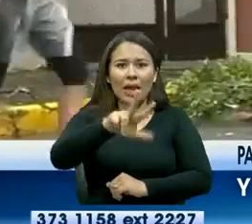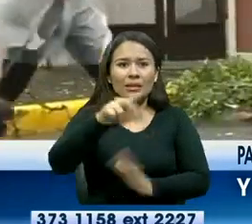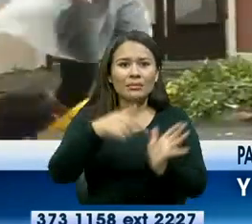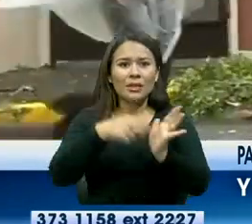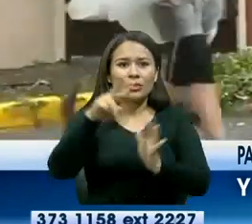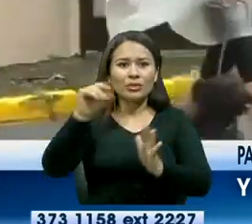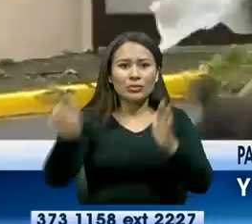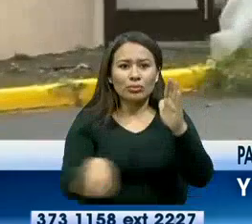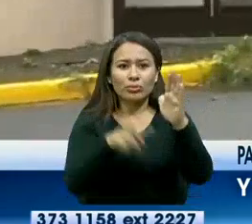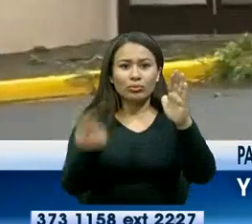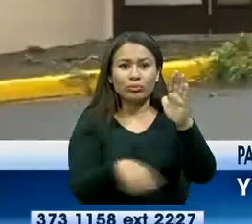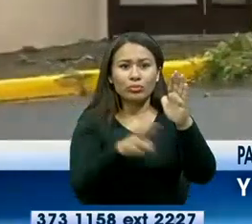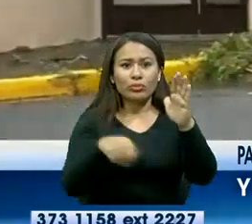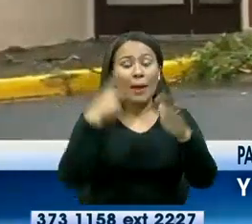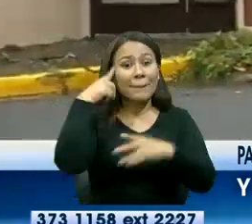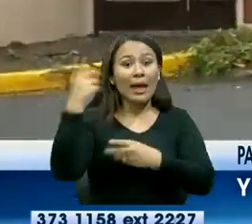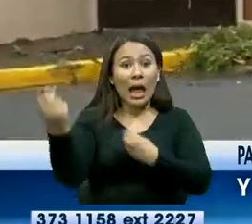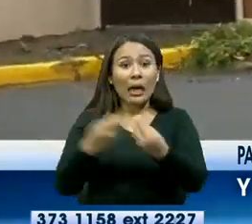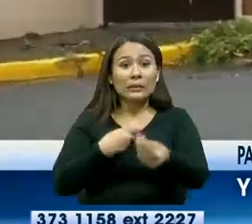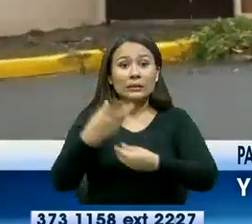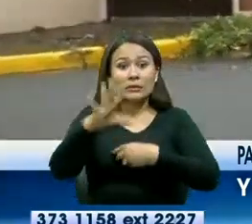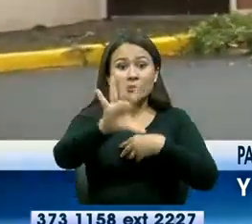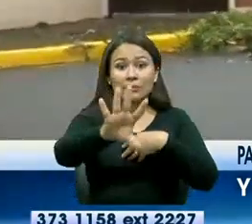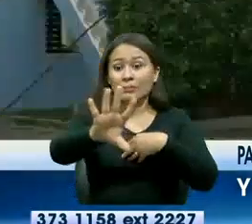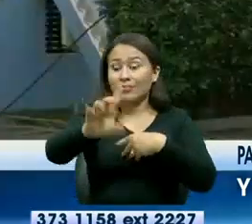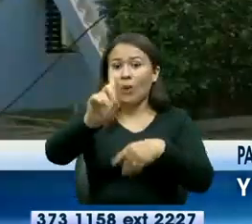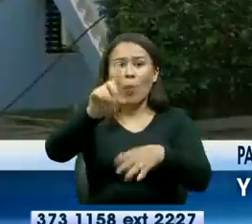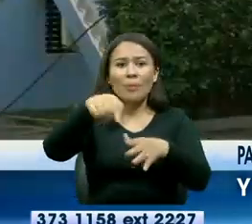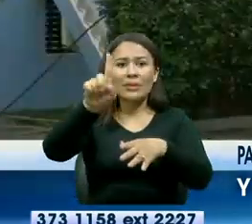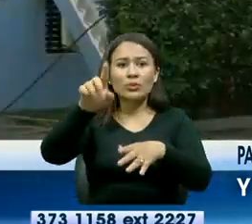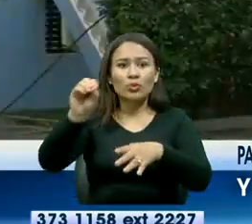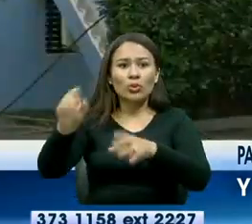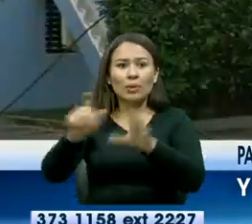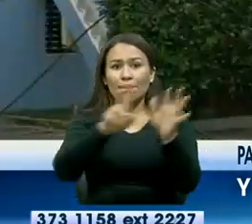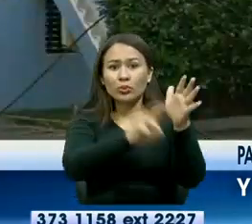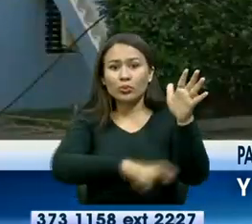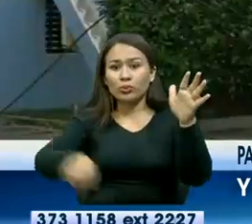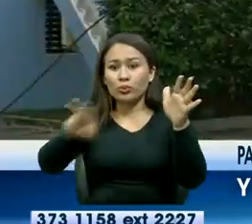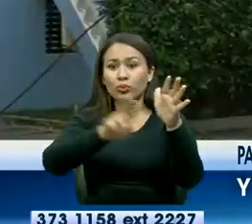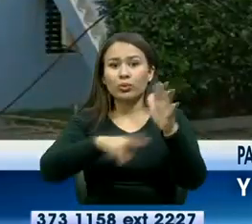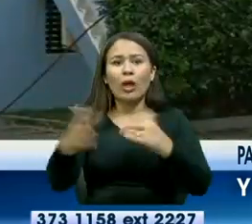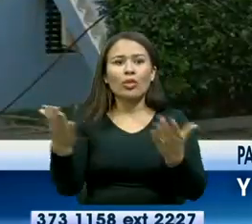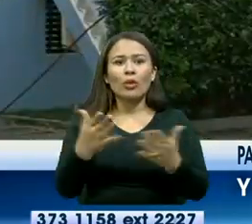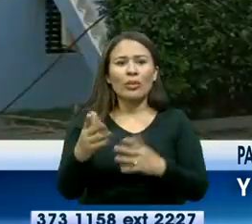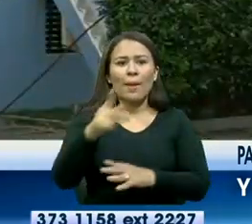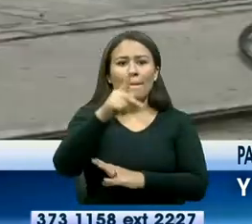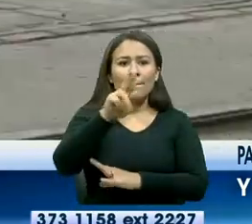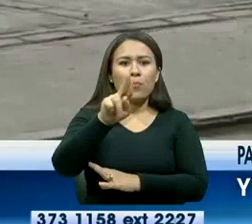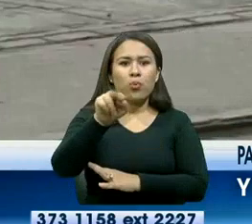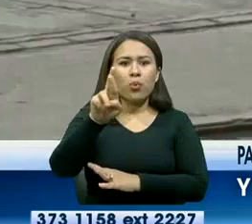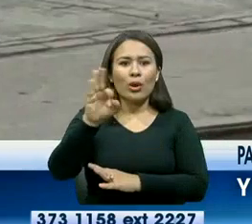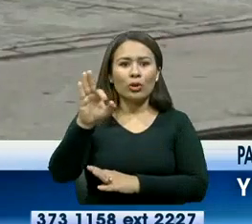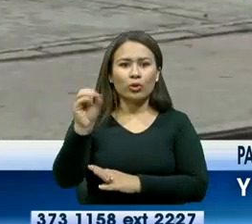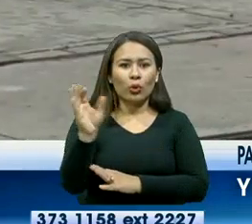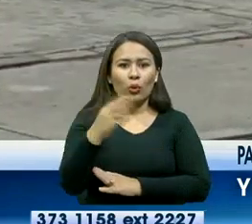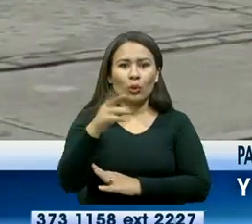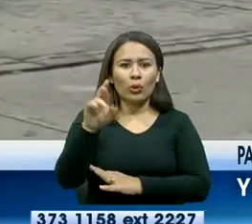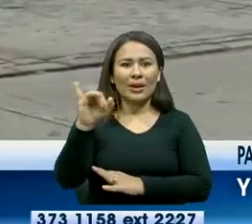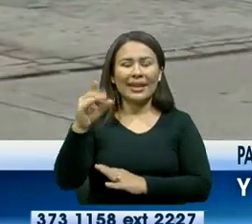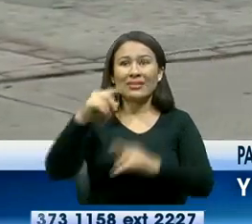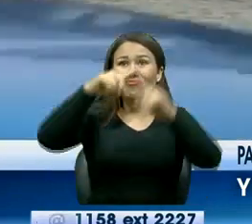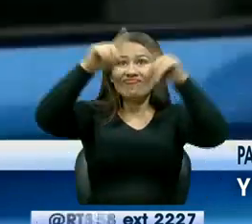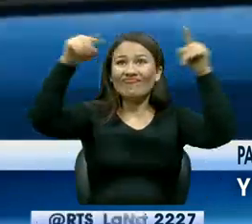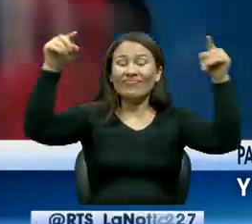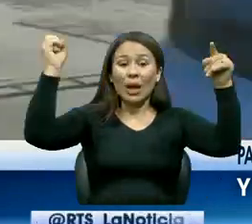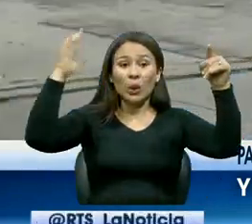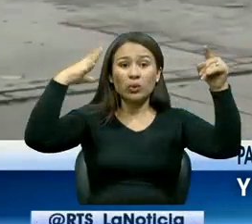con capacidad para recibir hasta 1 millón de personas. En Puerto Rico, donde se reporta un daño en las redes eléctricas de casi